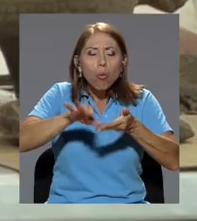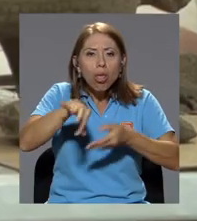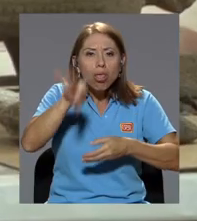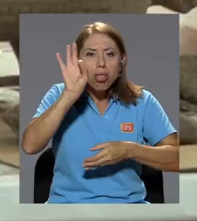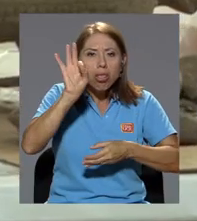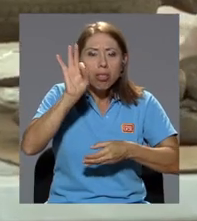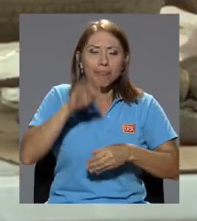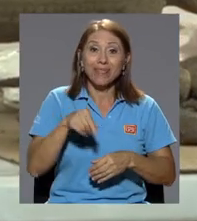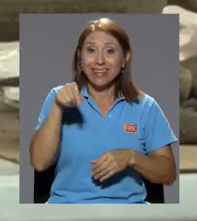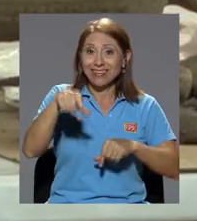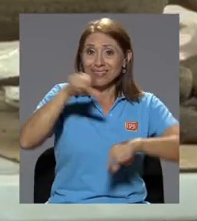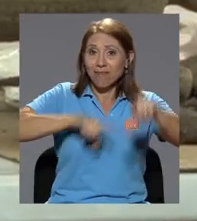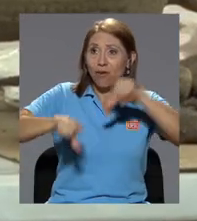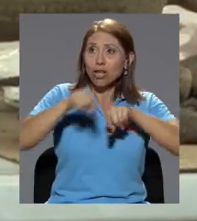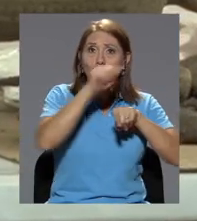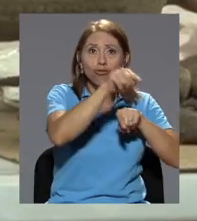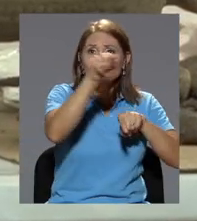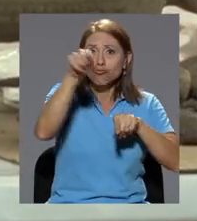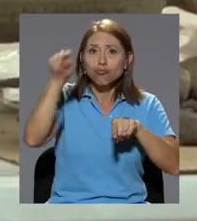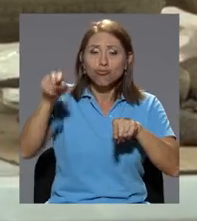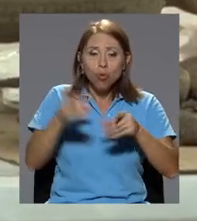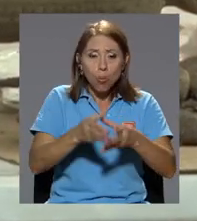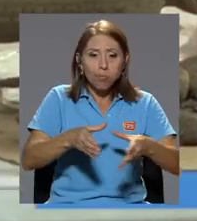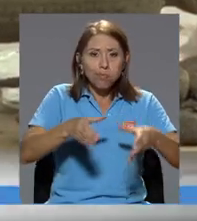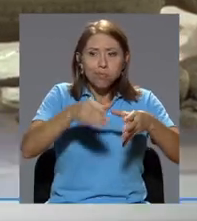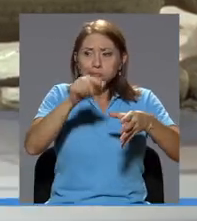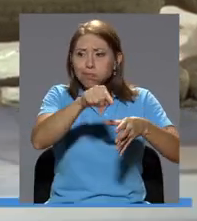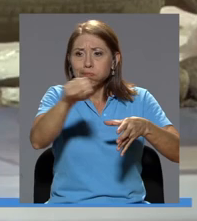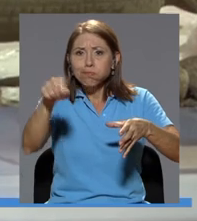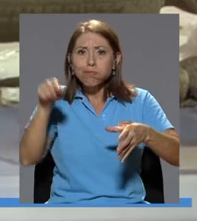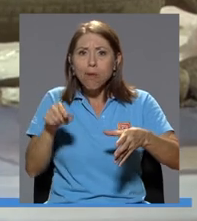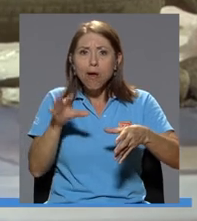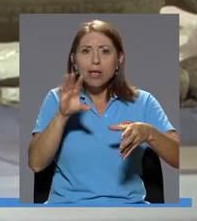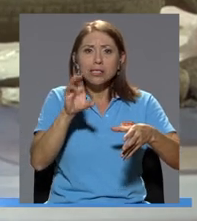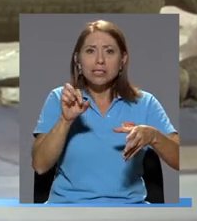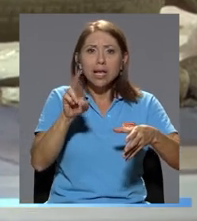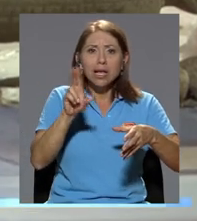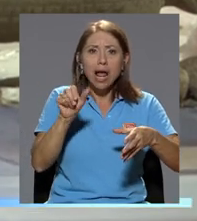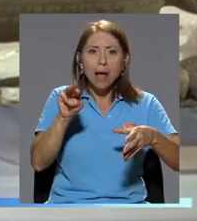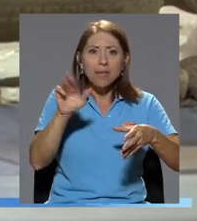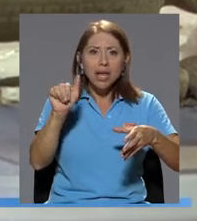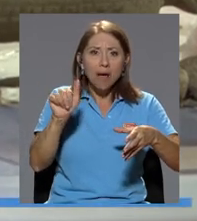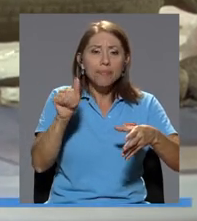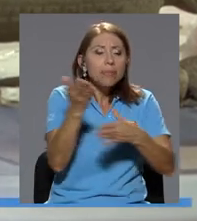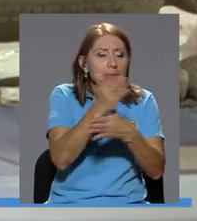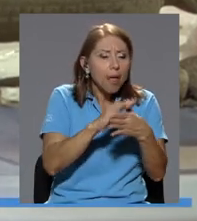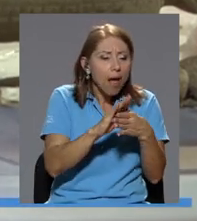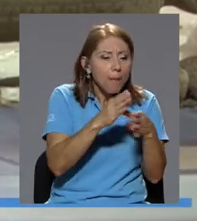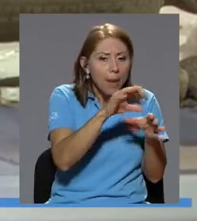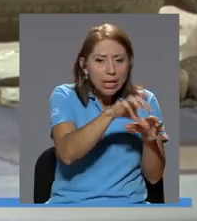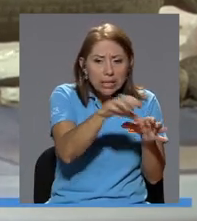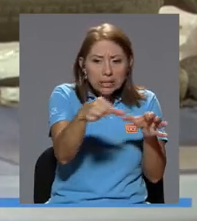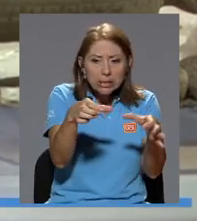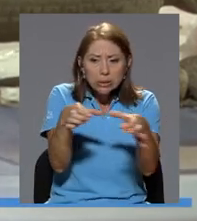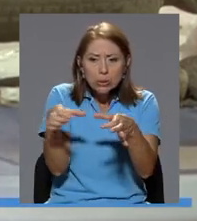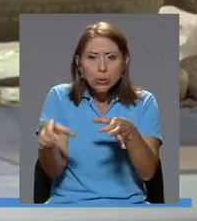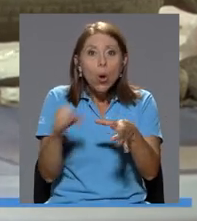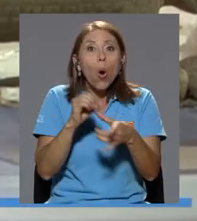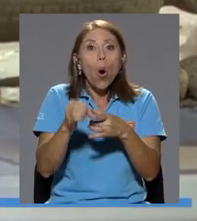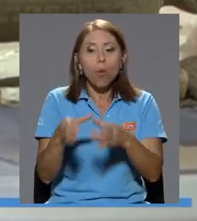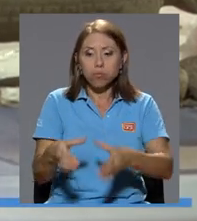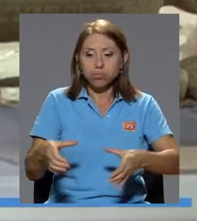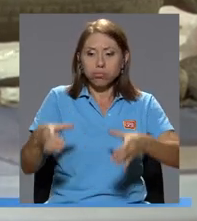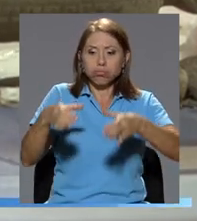tenemos colecciones de cerámica, tanto fragmentaria como piezas